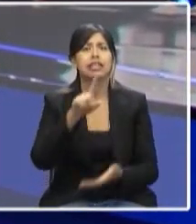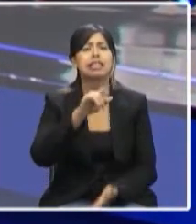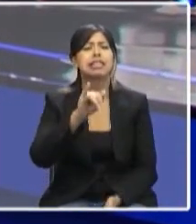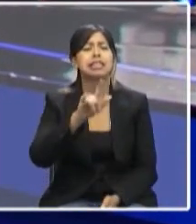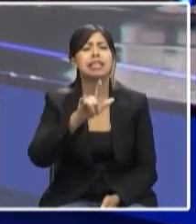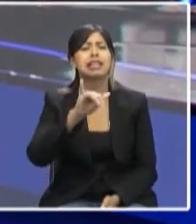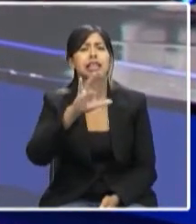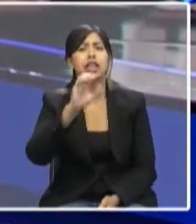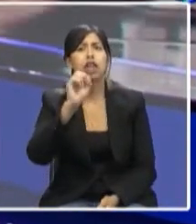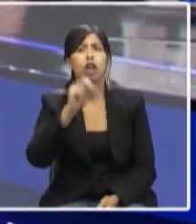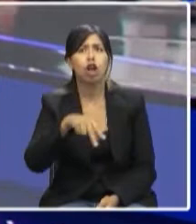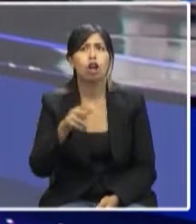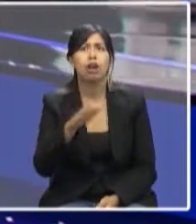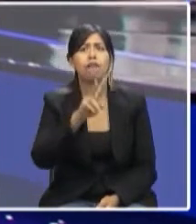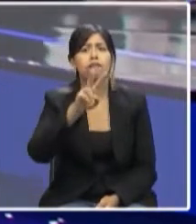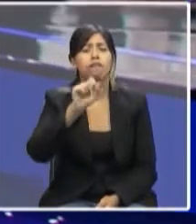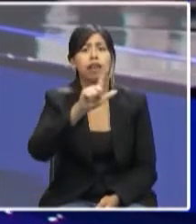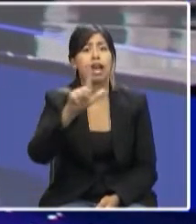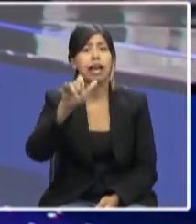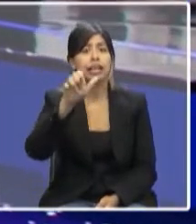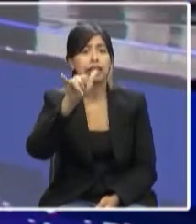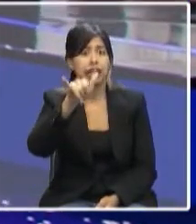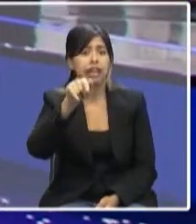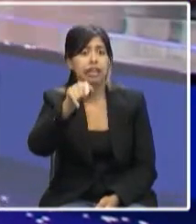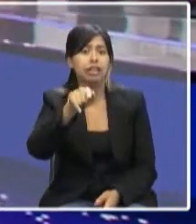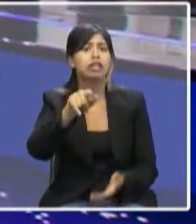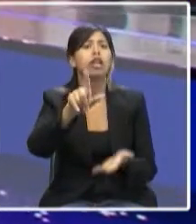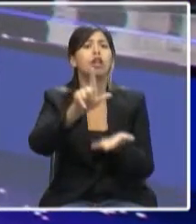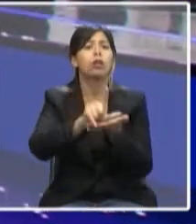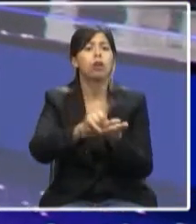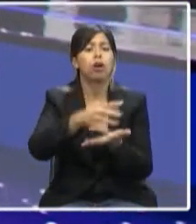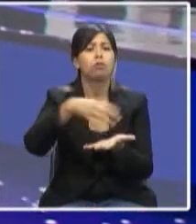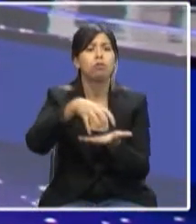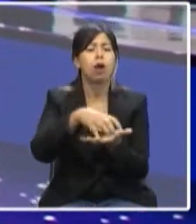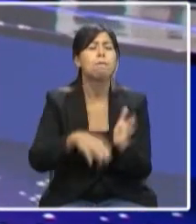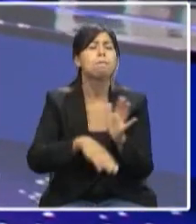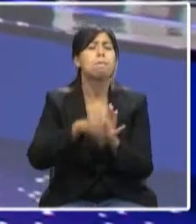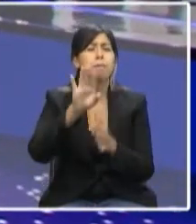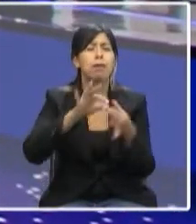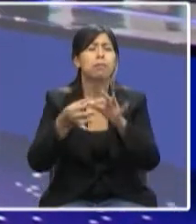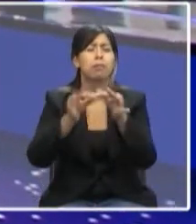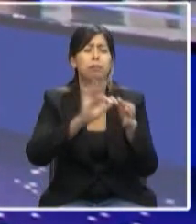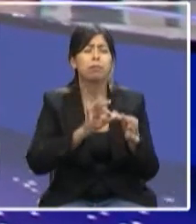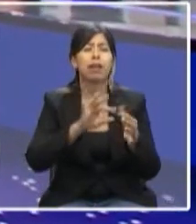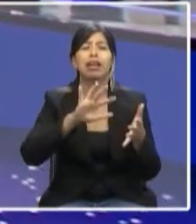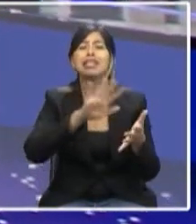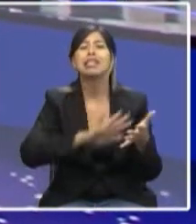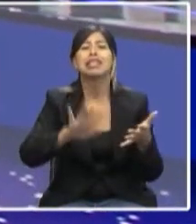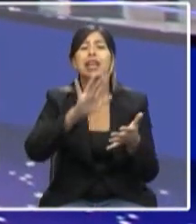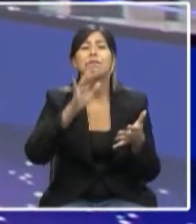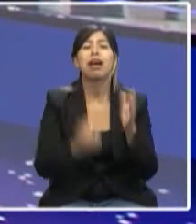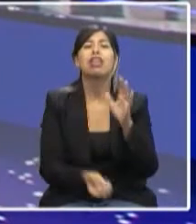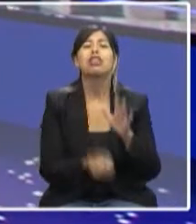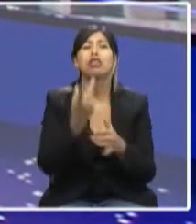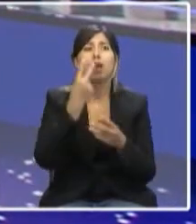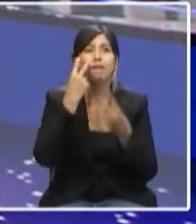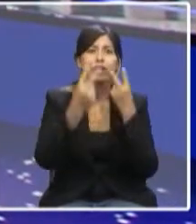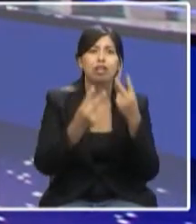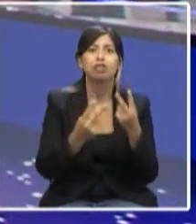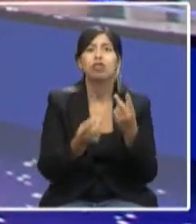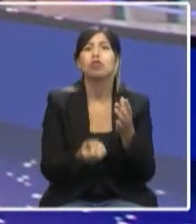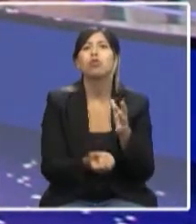meca tecnológica del mundo, es el mayor ecosistema de innovación, inversión, emprendimiento. Creamos nuevas categorías